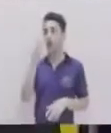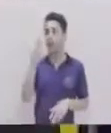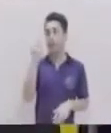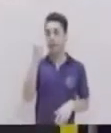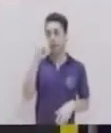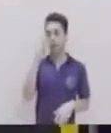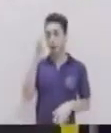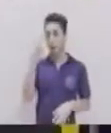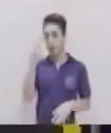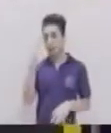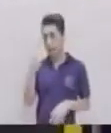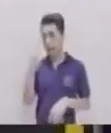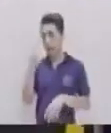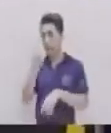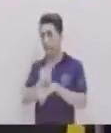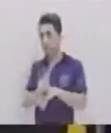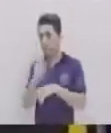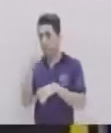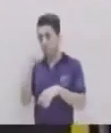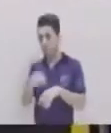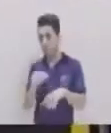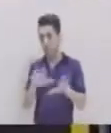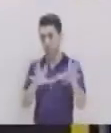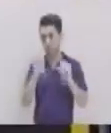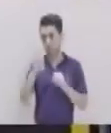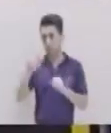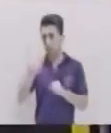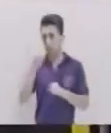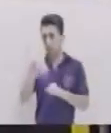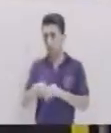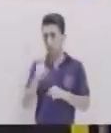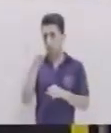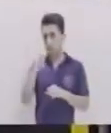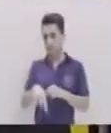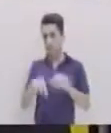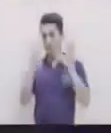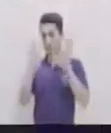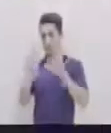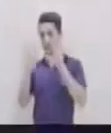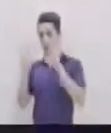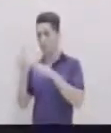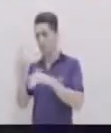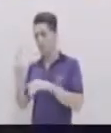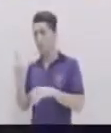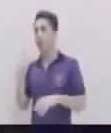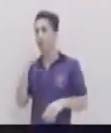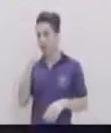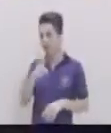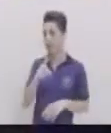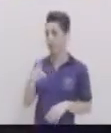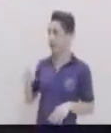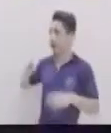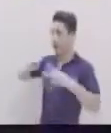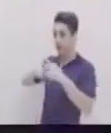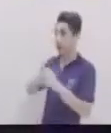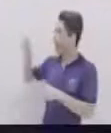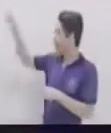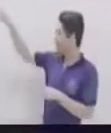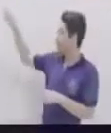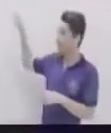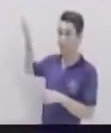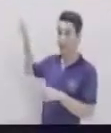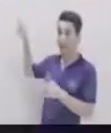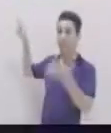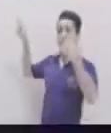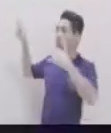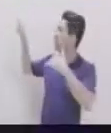el departamento de Alta Verapaz, el 14 de junio de 1991. Si te pudiste dar cuenta, empecé leyendo